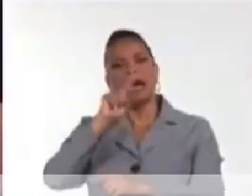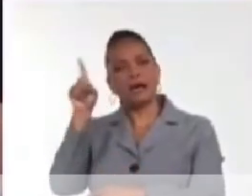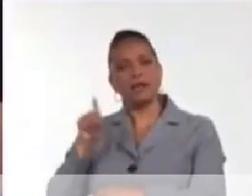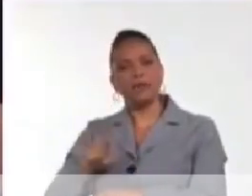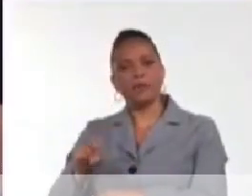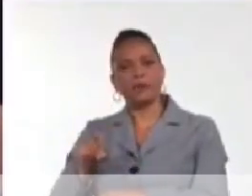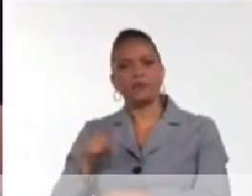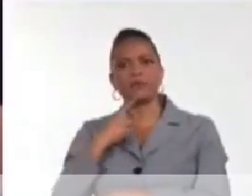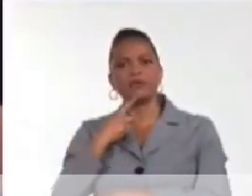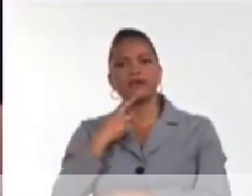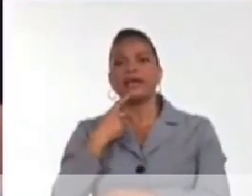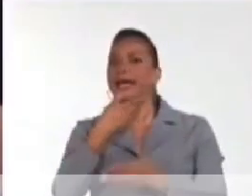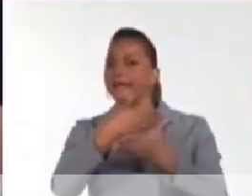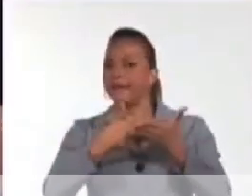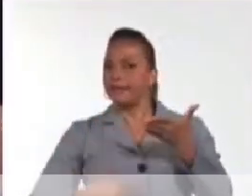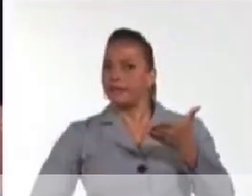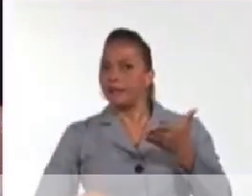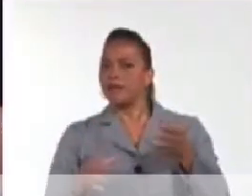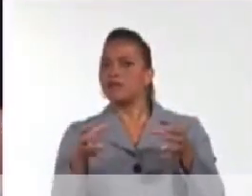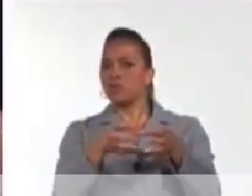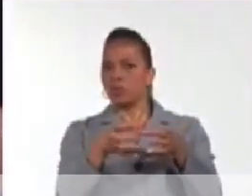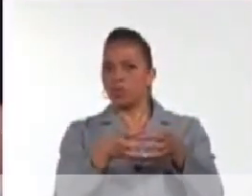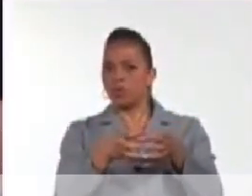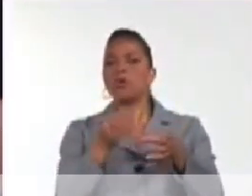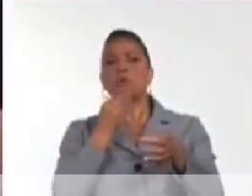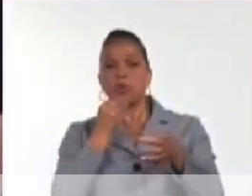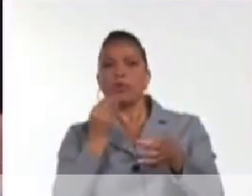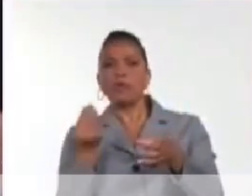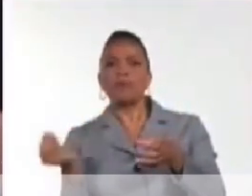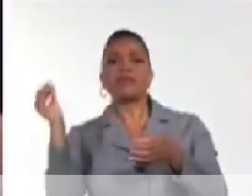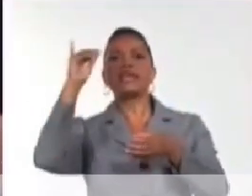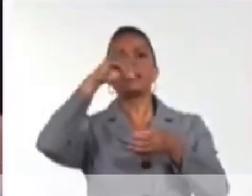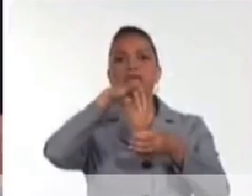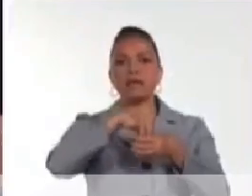efectos del dictamen en la comisión, podemos incluir,